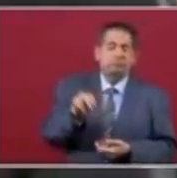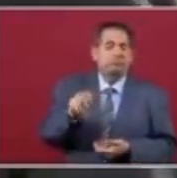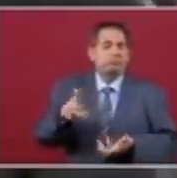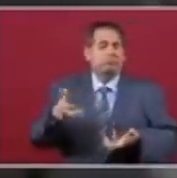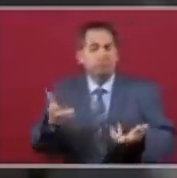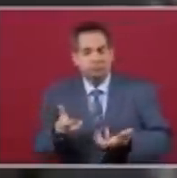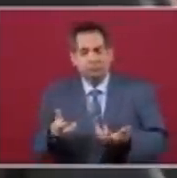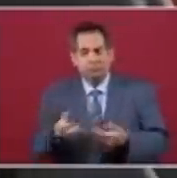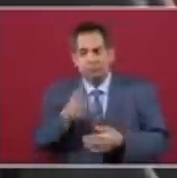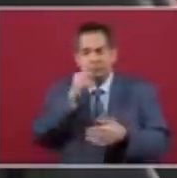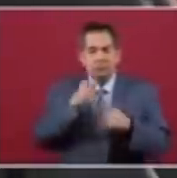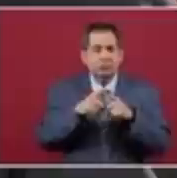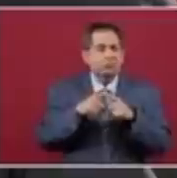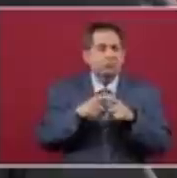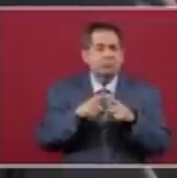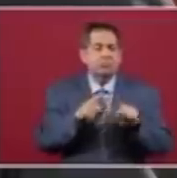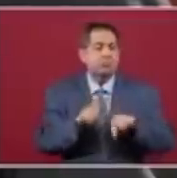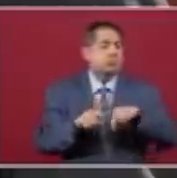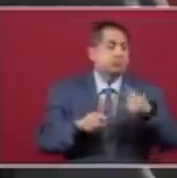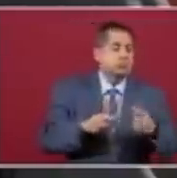No puede haber un gobierno paralelo.